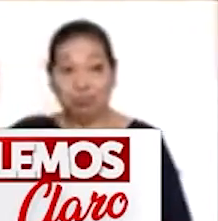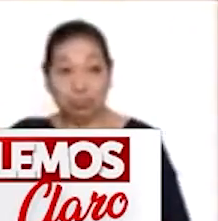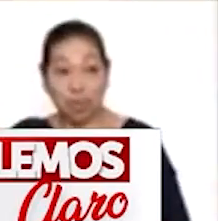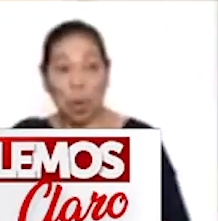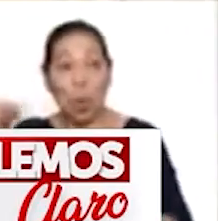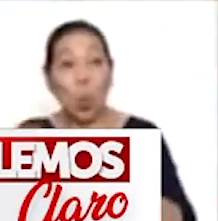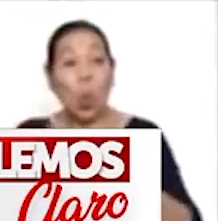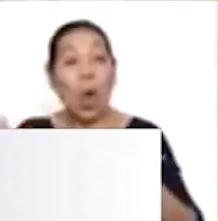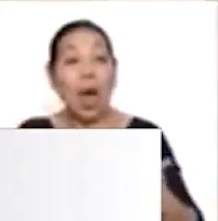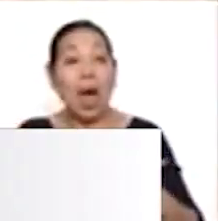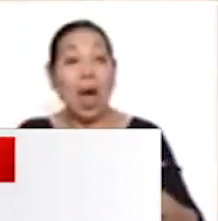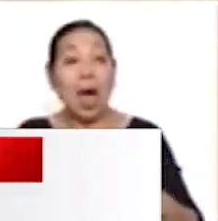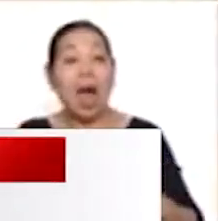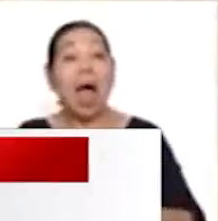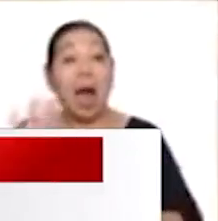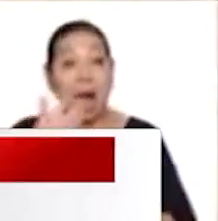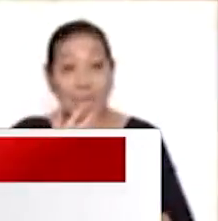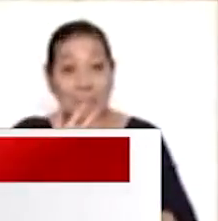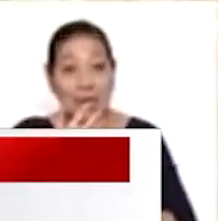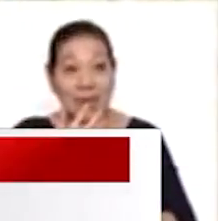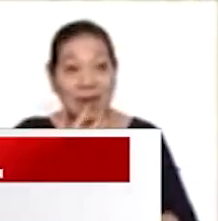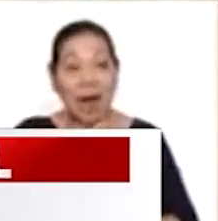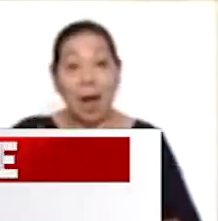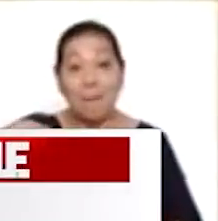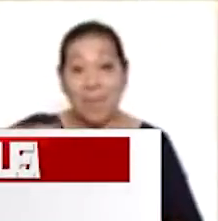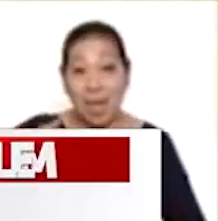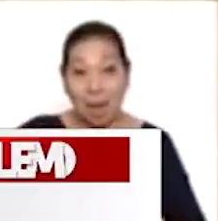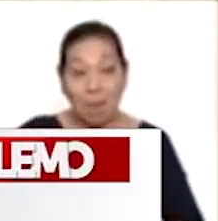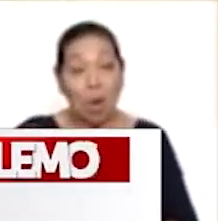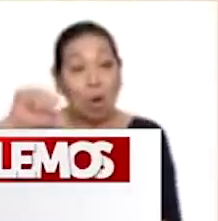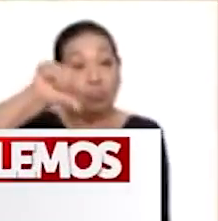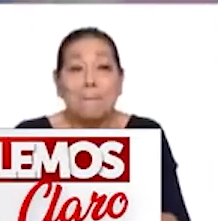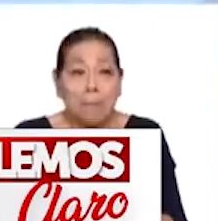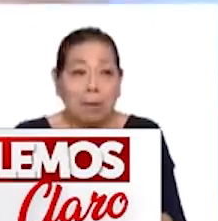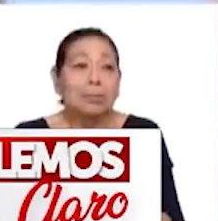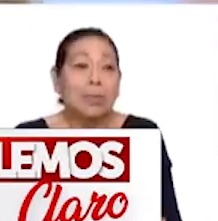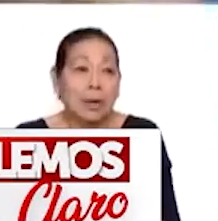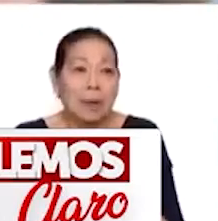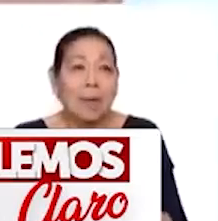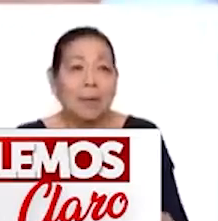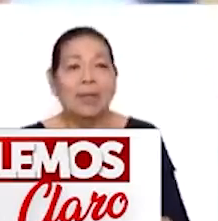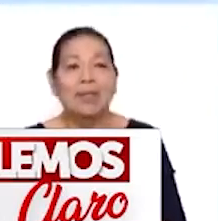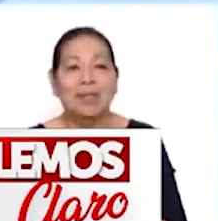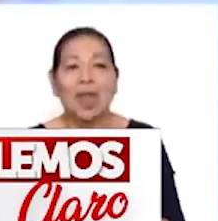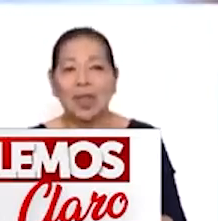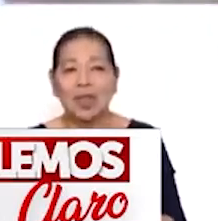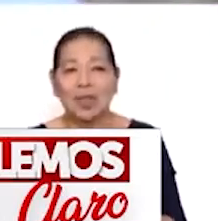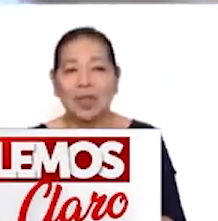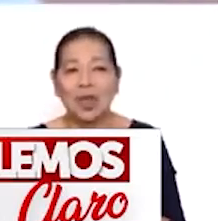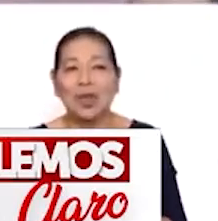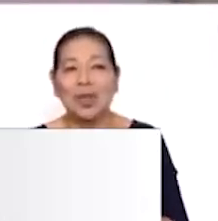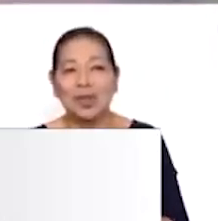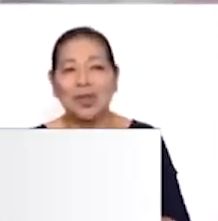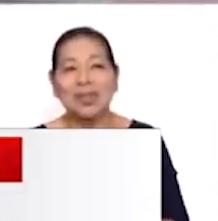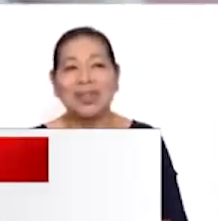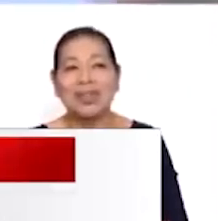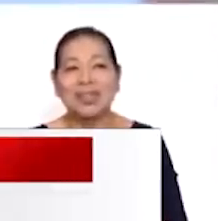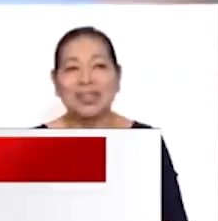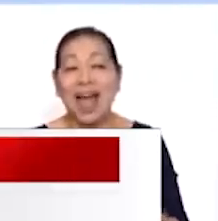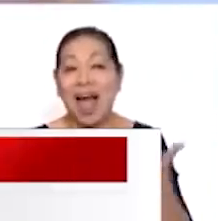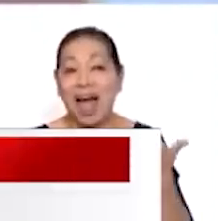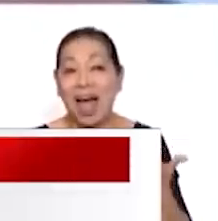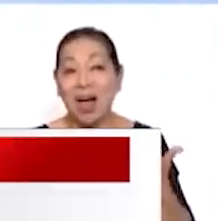Estábamos viendo imágenes en la pantalla auxiliar de Dina Boluarte, que ya vio que puede prenderse de los